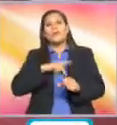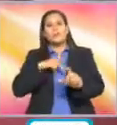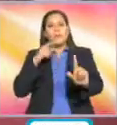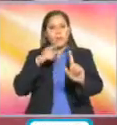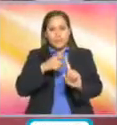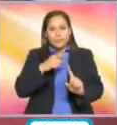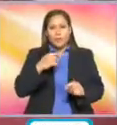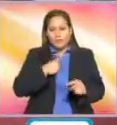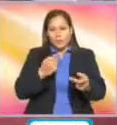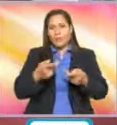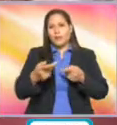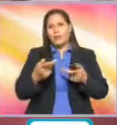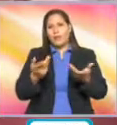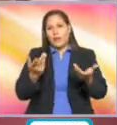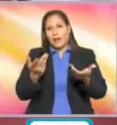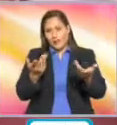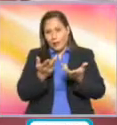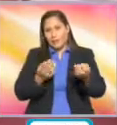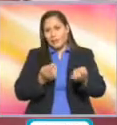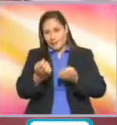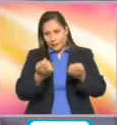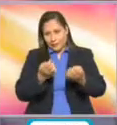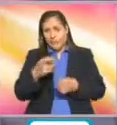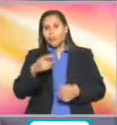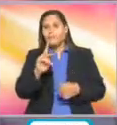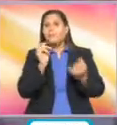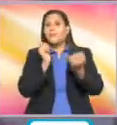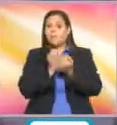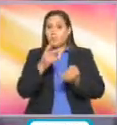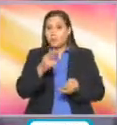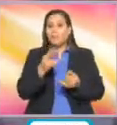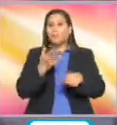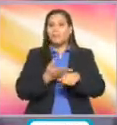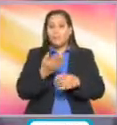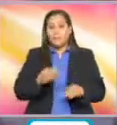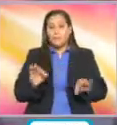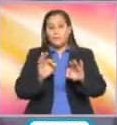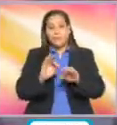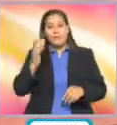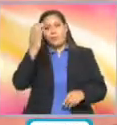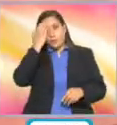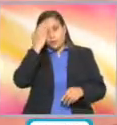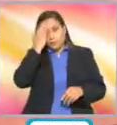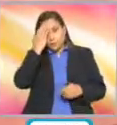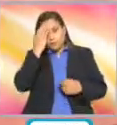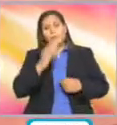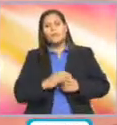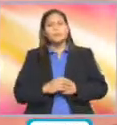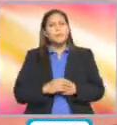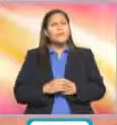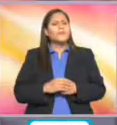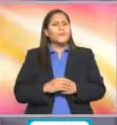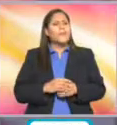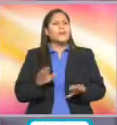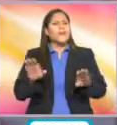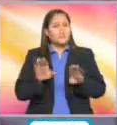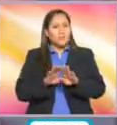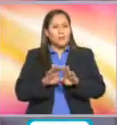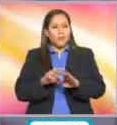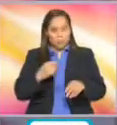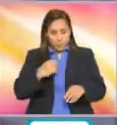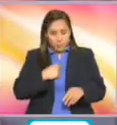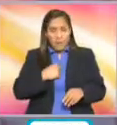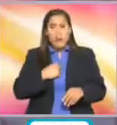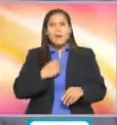estoy practicando cierto ejercicio, ¿no? Pero también sí es importante que conozcamos cómo esto repercute en nuestra